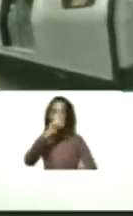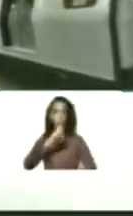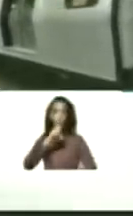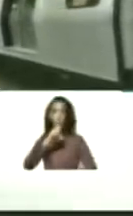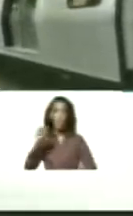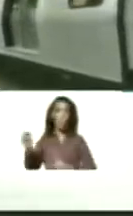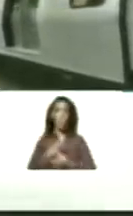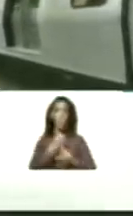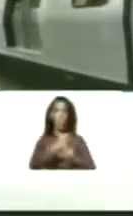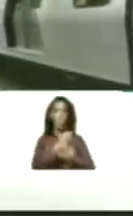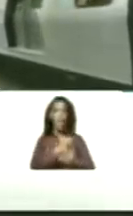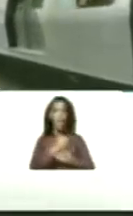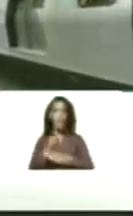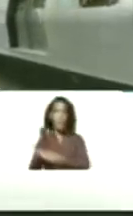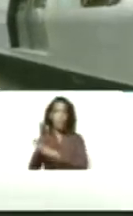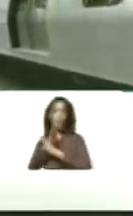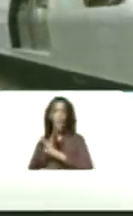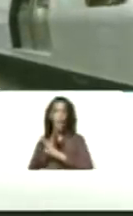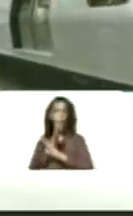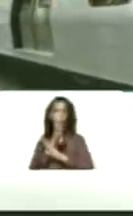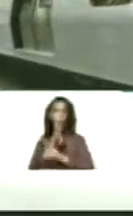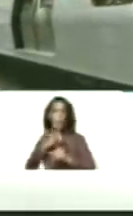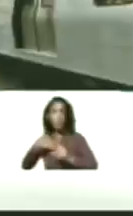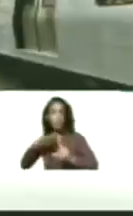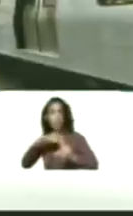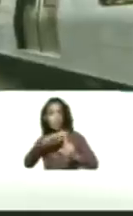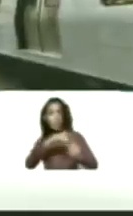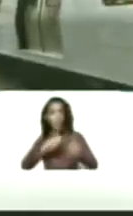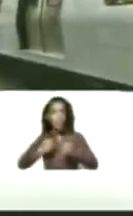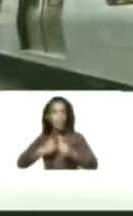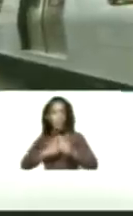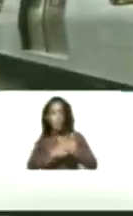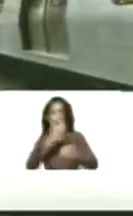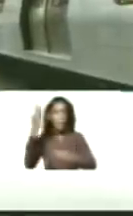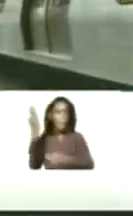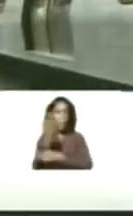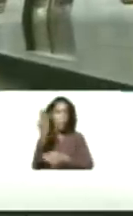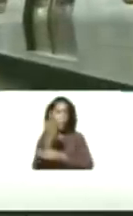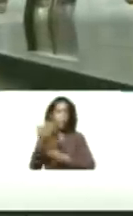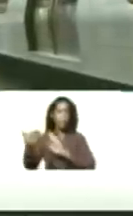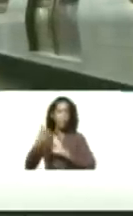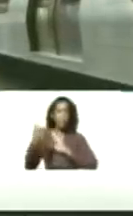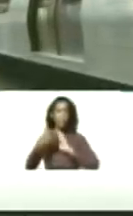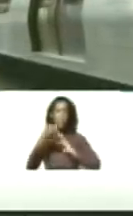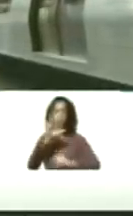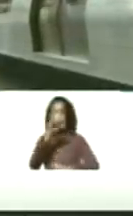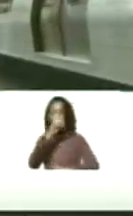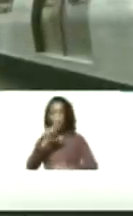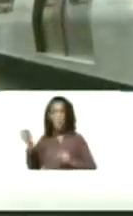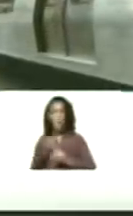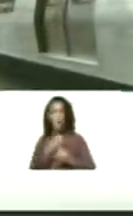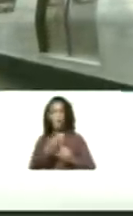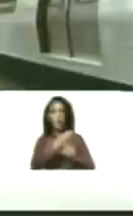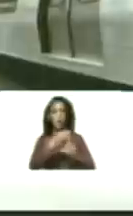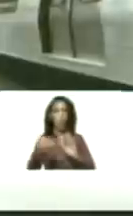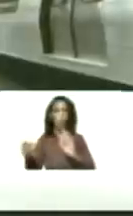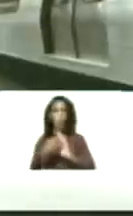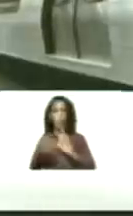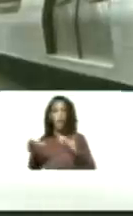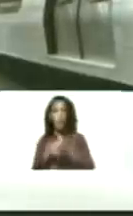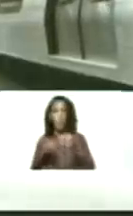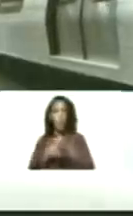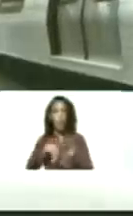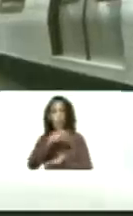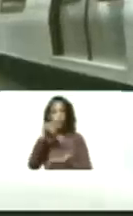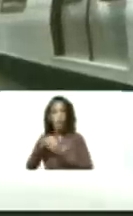tortura, del bloqueo, la persecución, las sanciones criminales, 3 años de tortura contra el cuerpo nacional